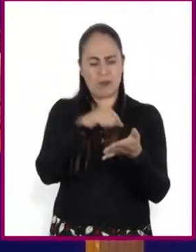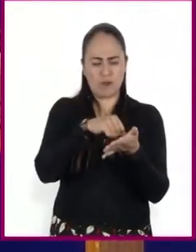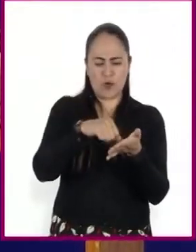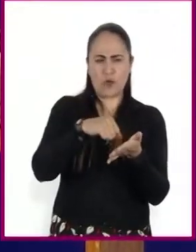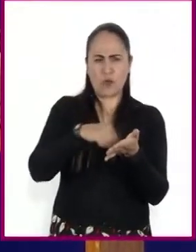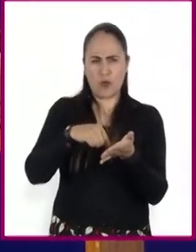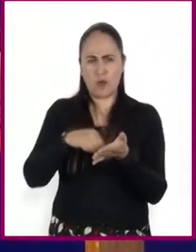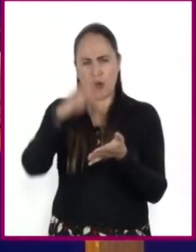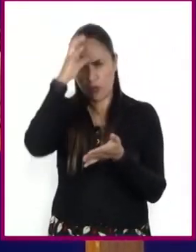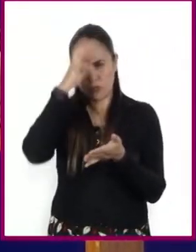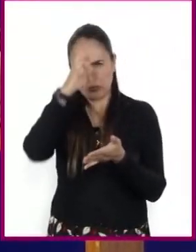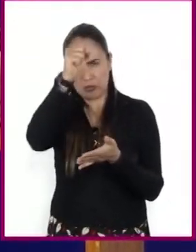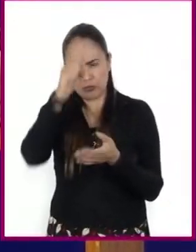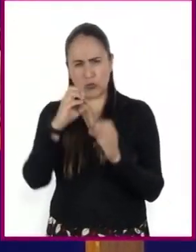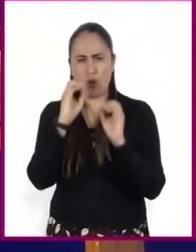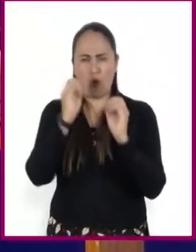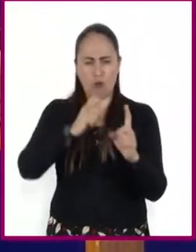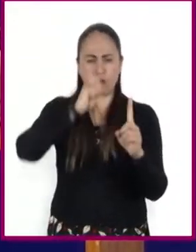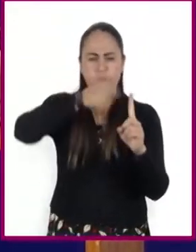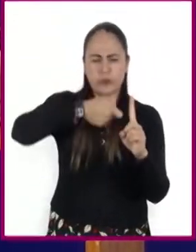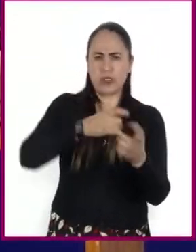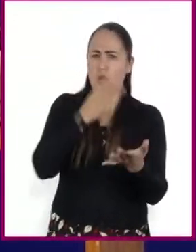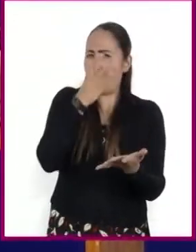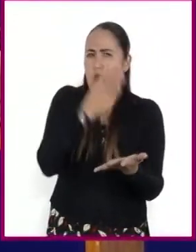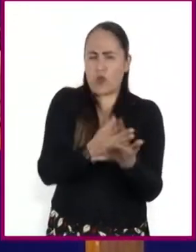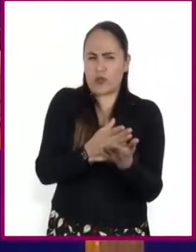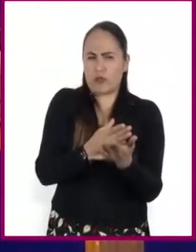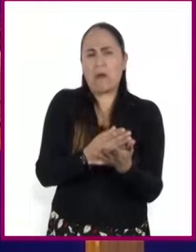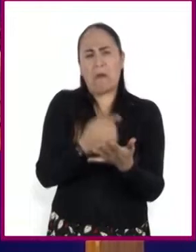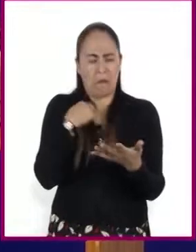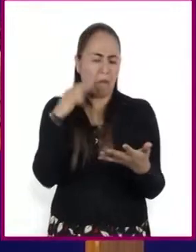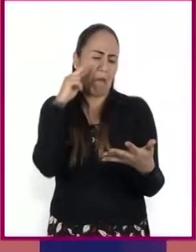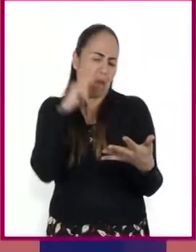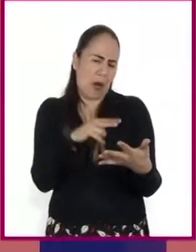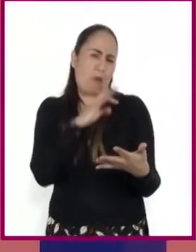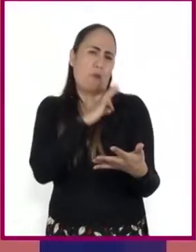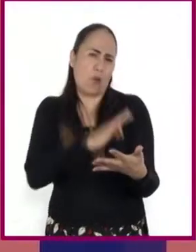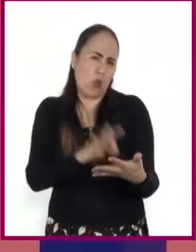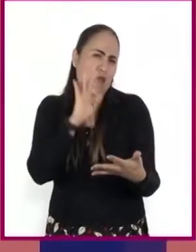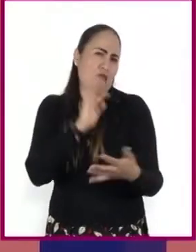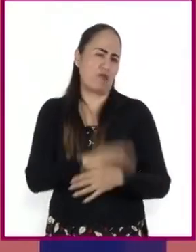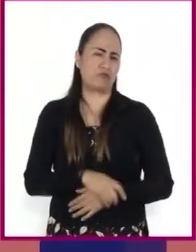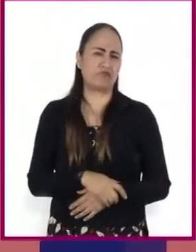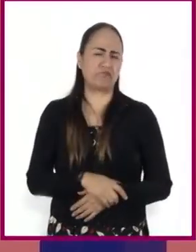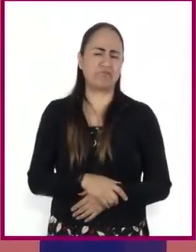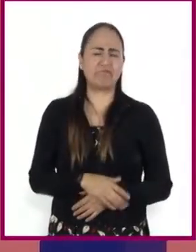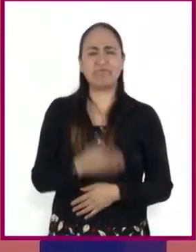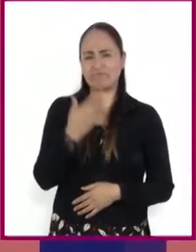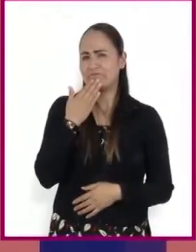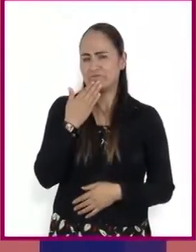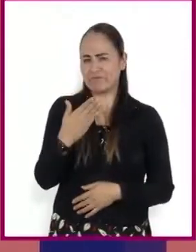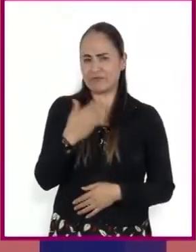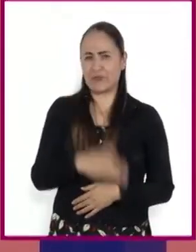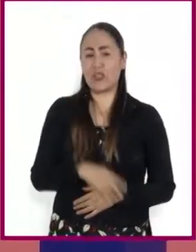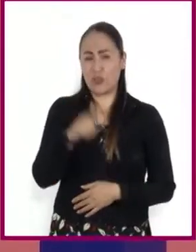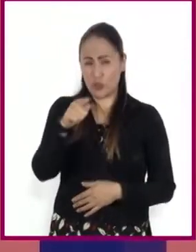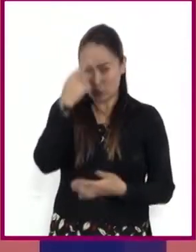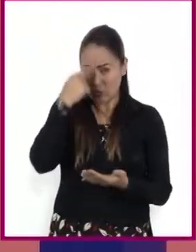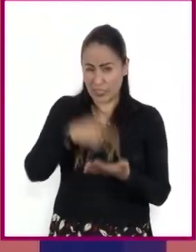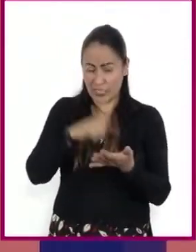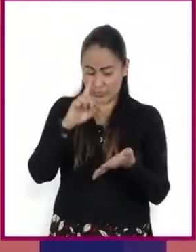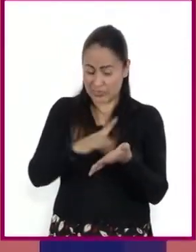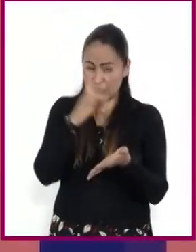eran importantes para el tema que estábamos trabajando en clase. Muy bien. ¿Crees que en un diccionario